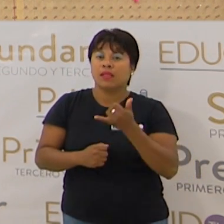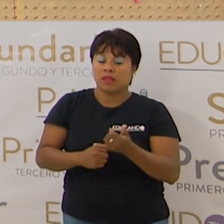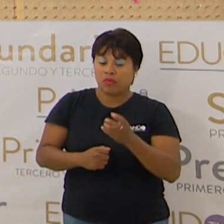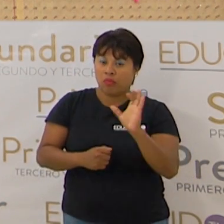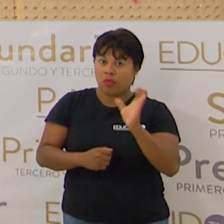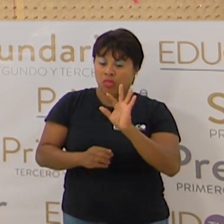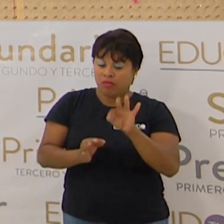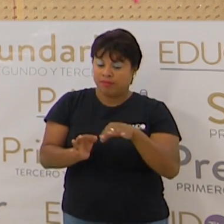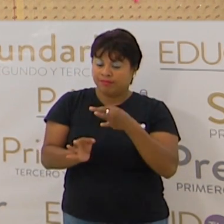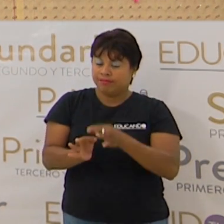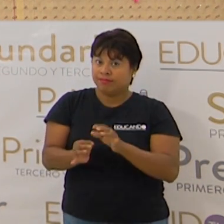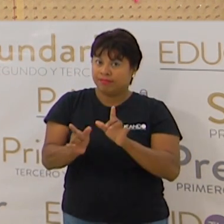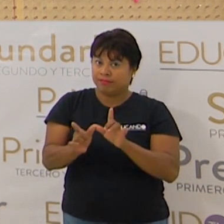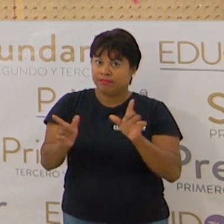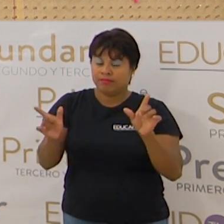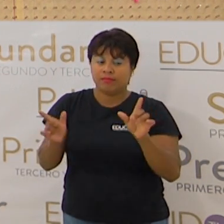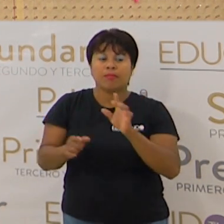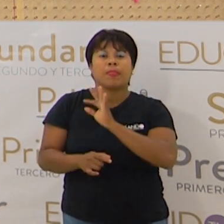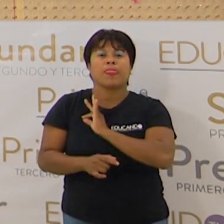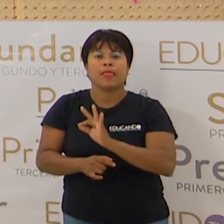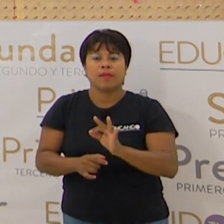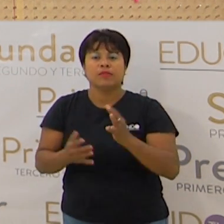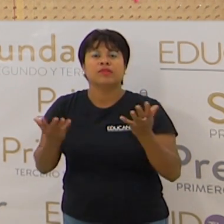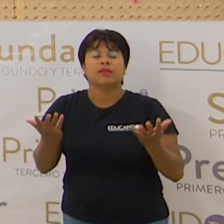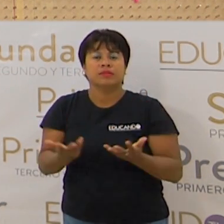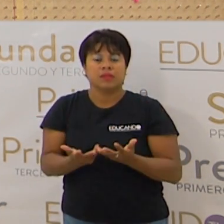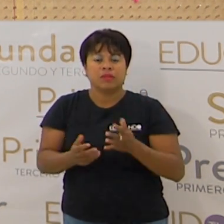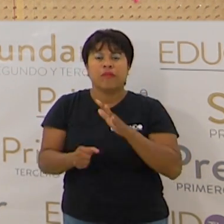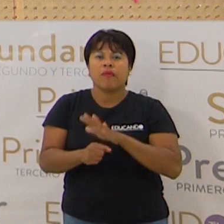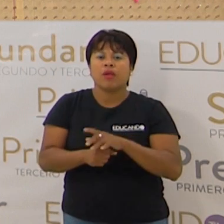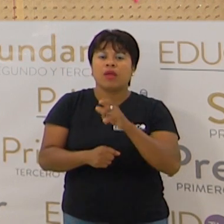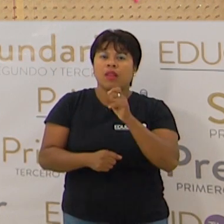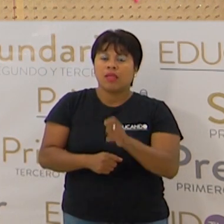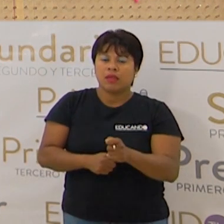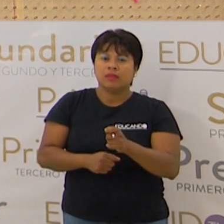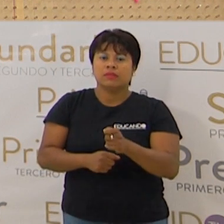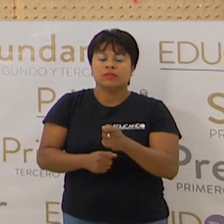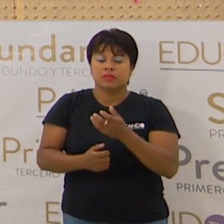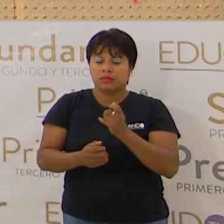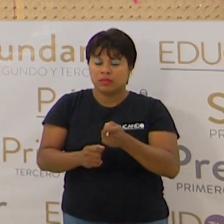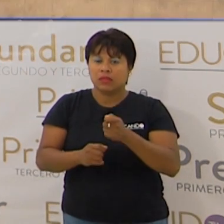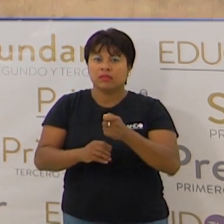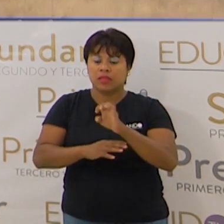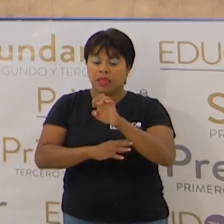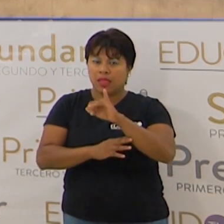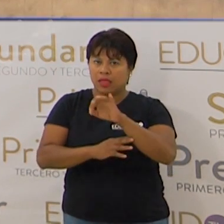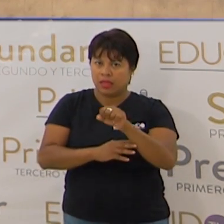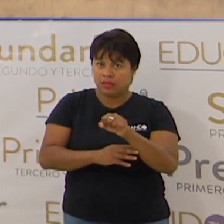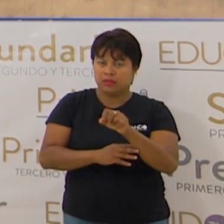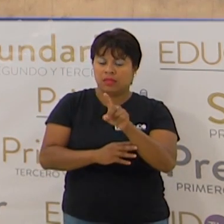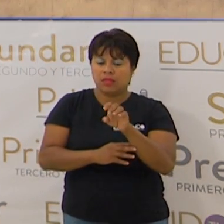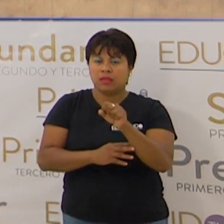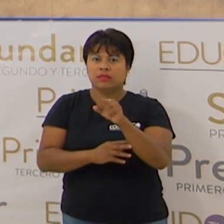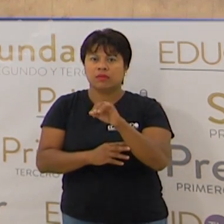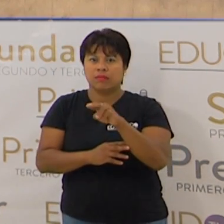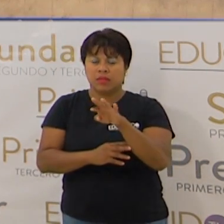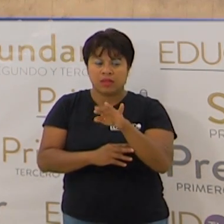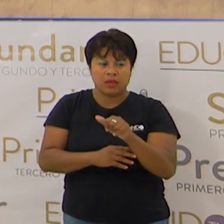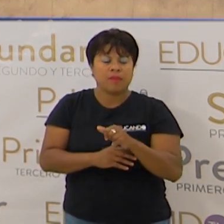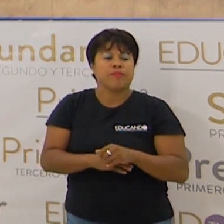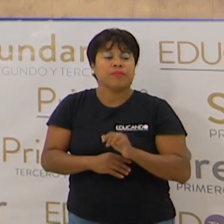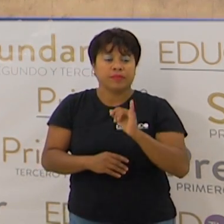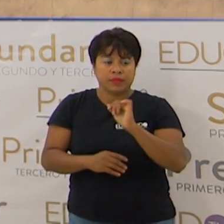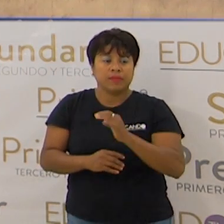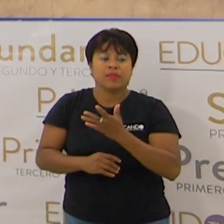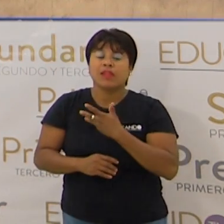y ya que lo tengamos, podemos marcarle cuáles son sus ejes de simetría. ¿Sí?